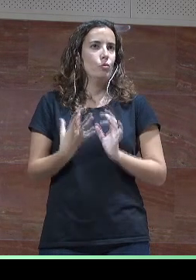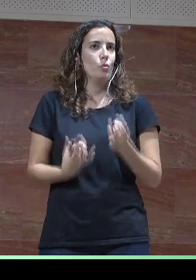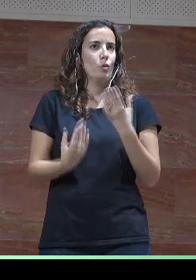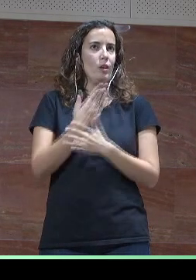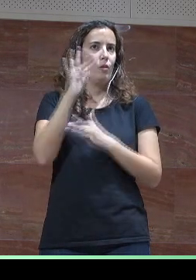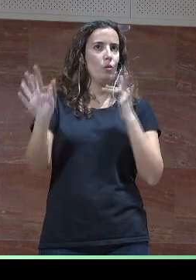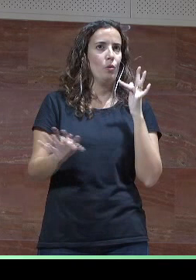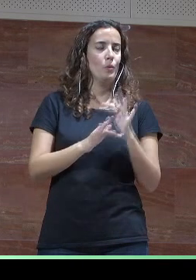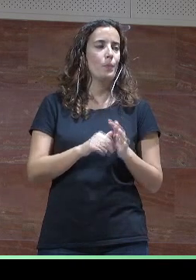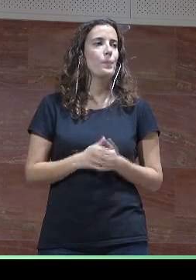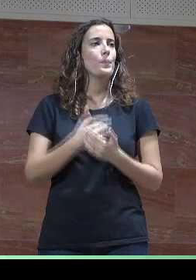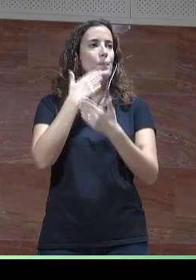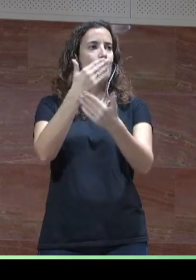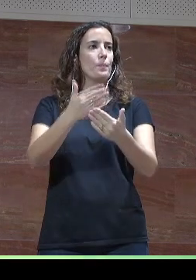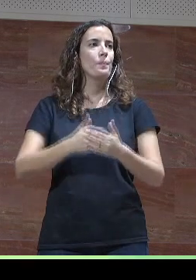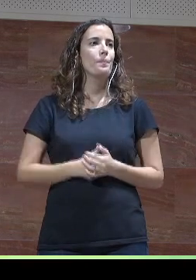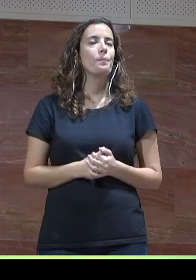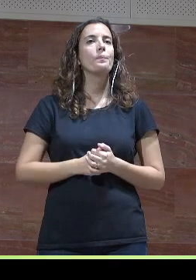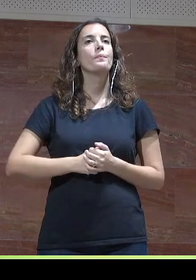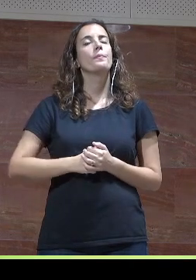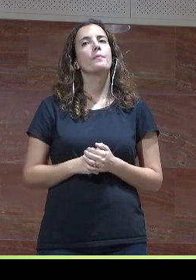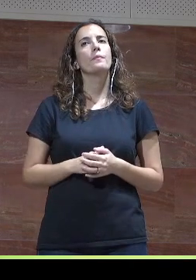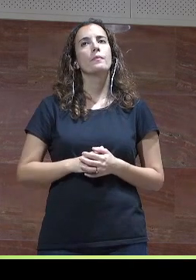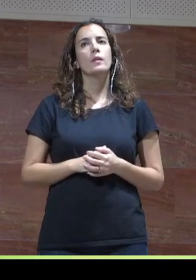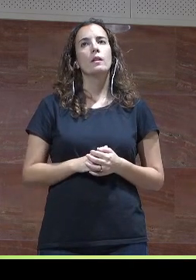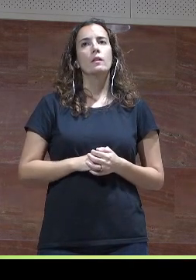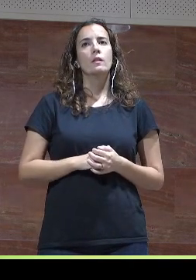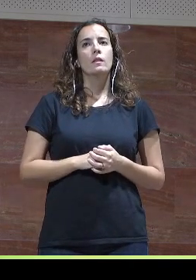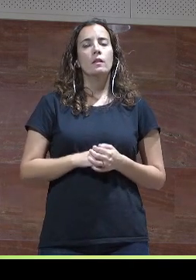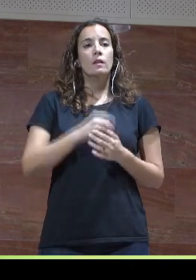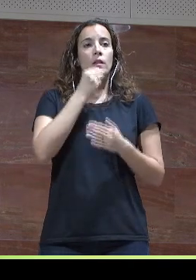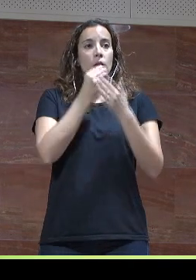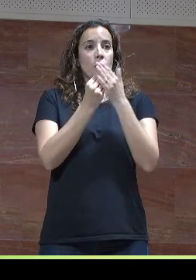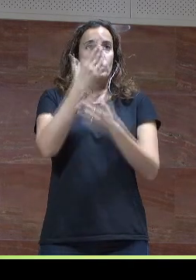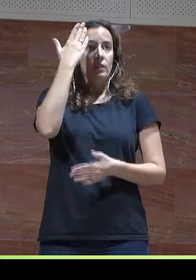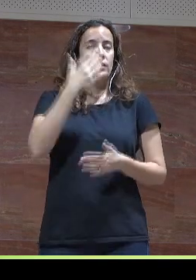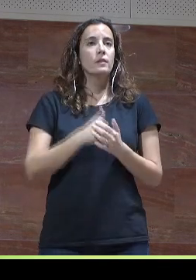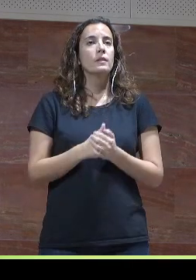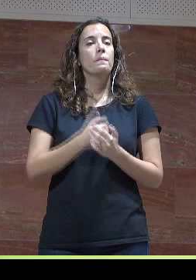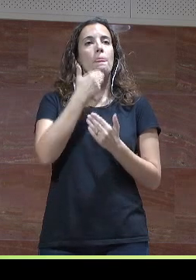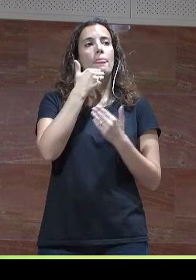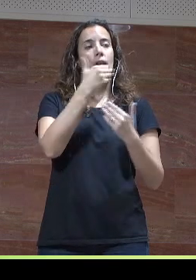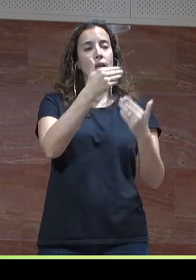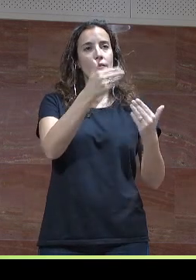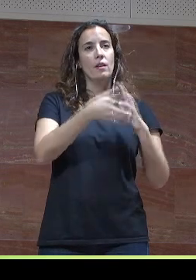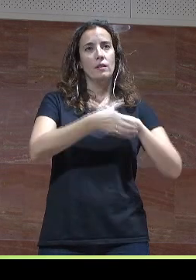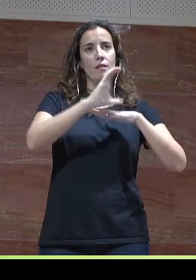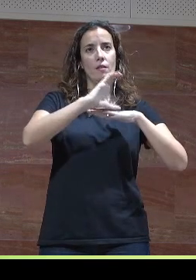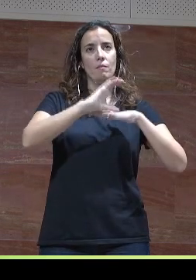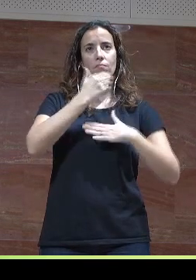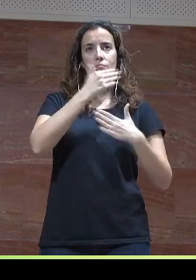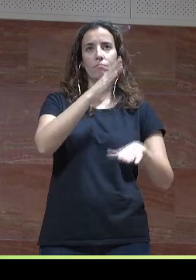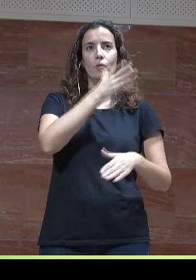esta jornada de hoy. Muchas gracias. Carlos, cuando quieras. Buenos días. Gracias a CEAPAT por